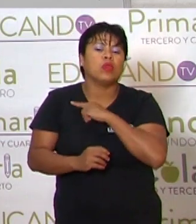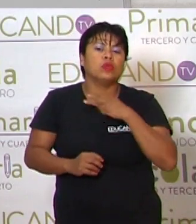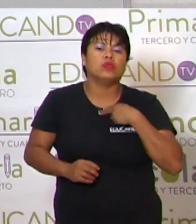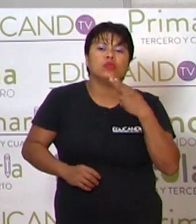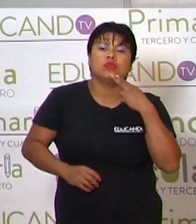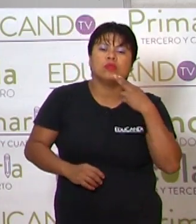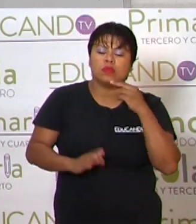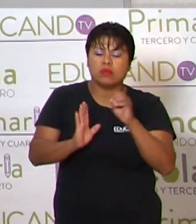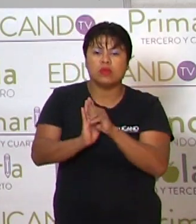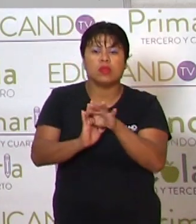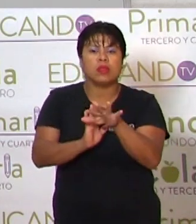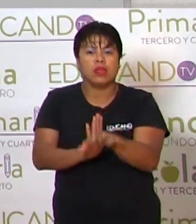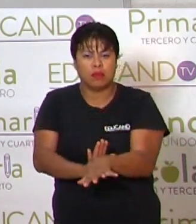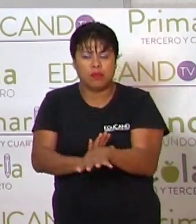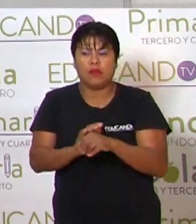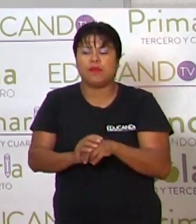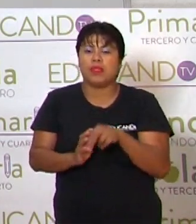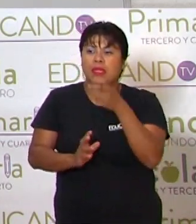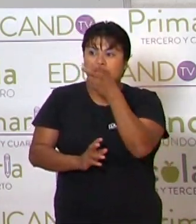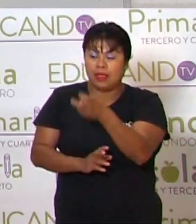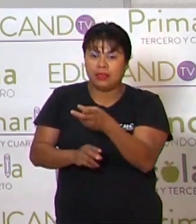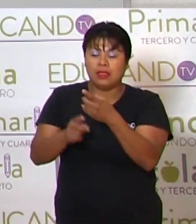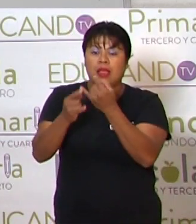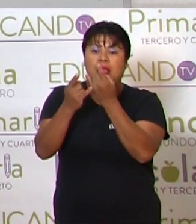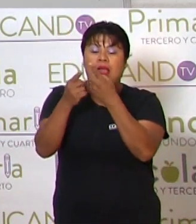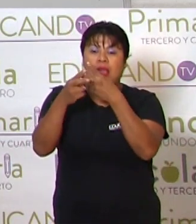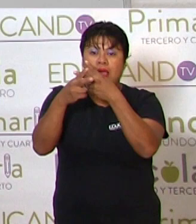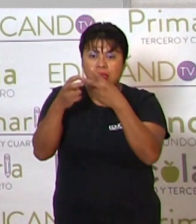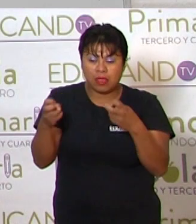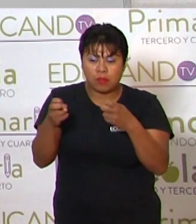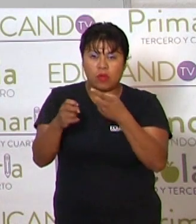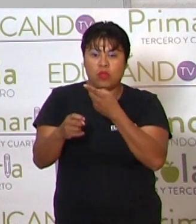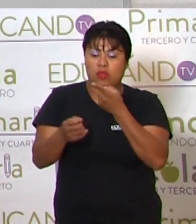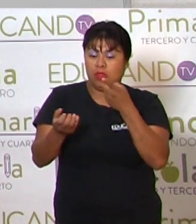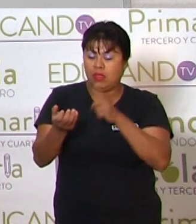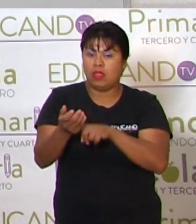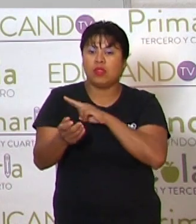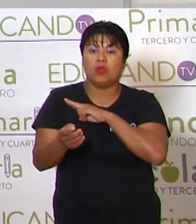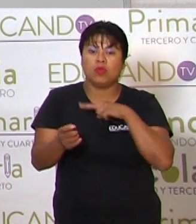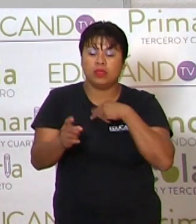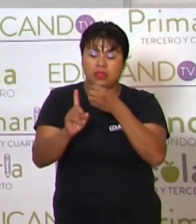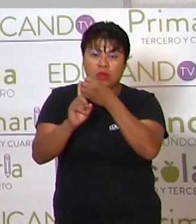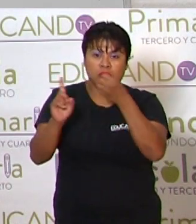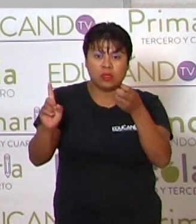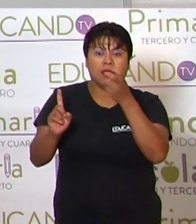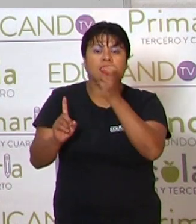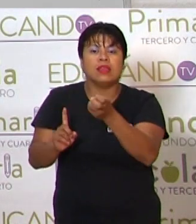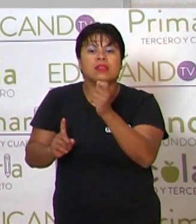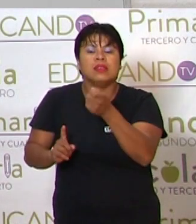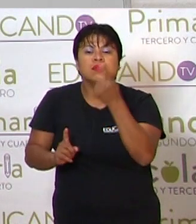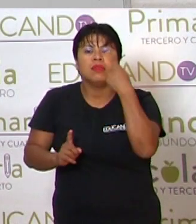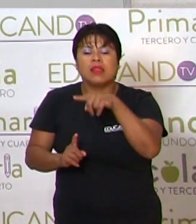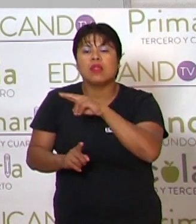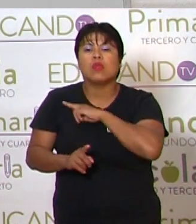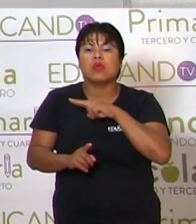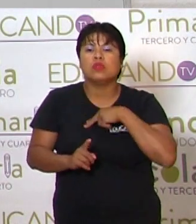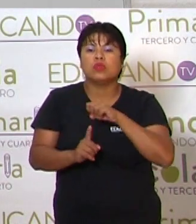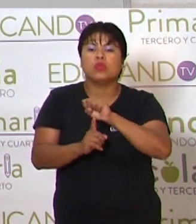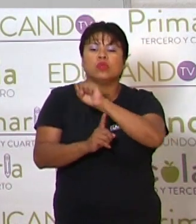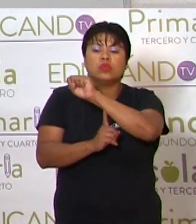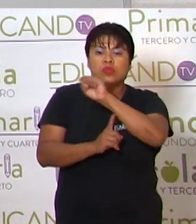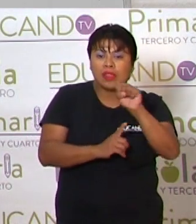ejemplo, este adjetivo dentro de nuestra oración, hace referencia a nuestro